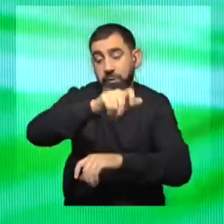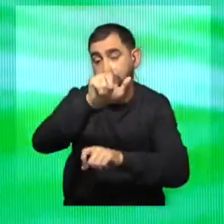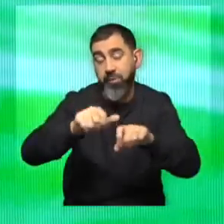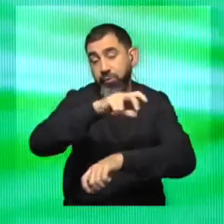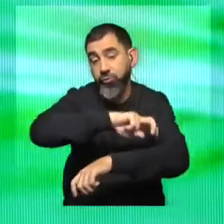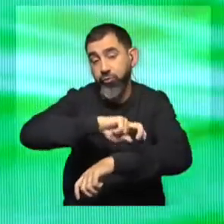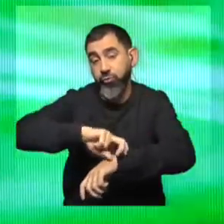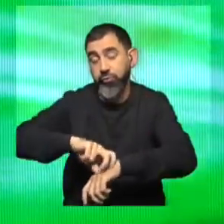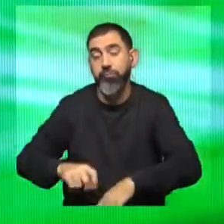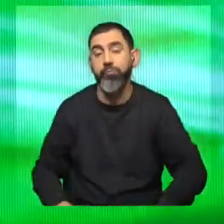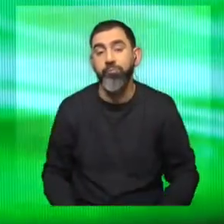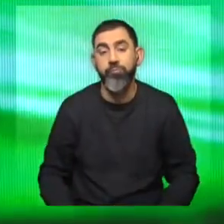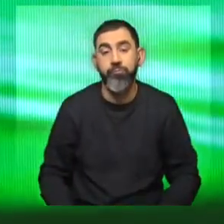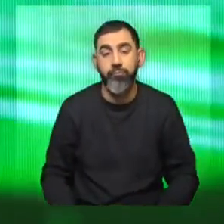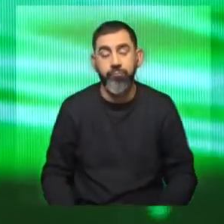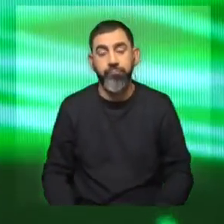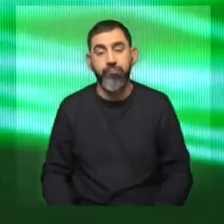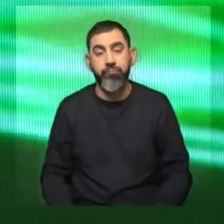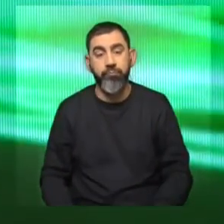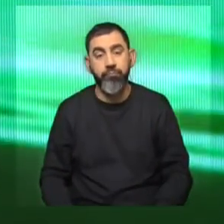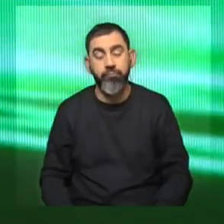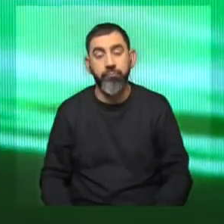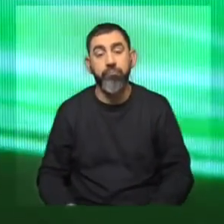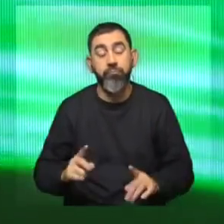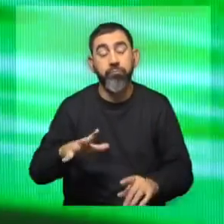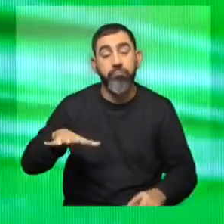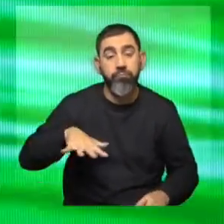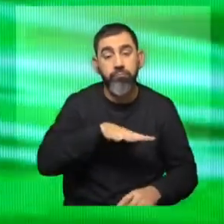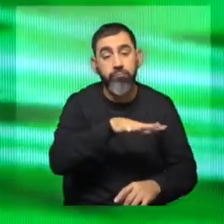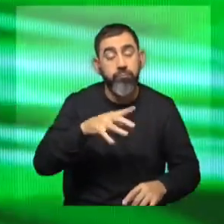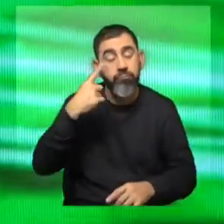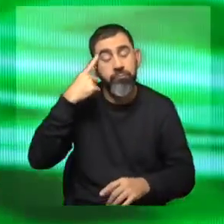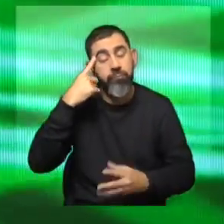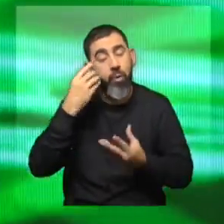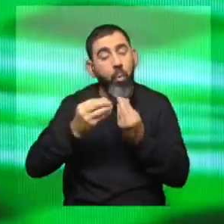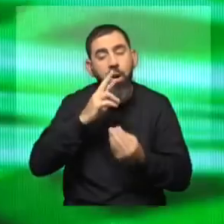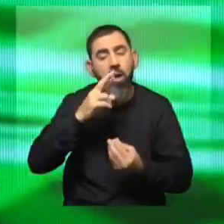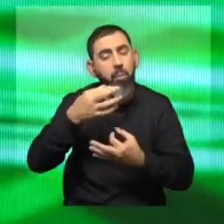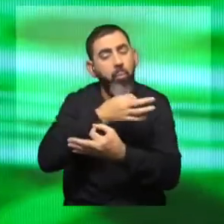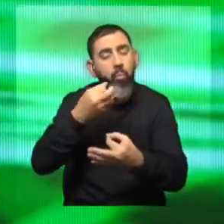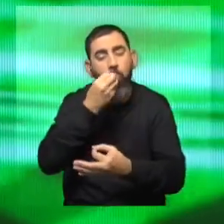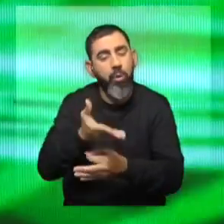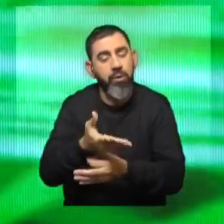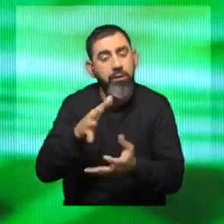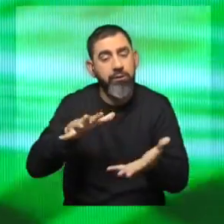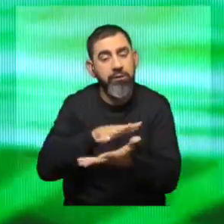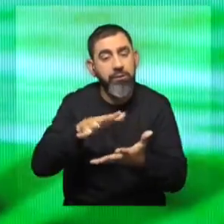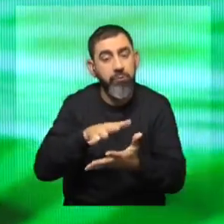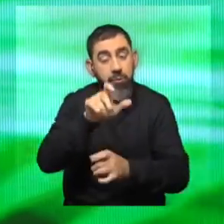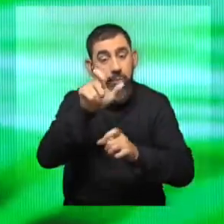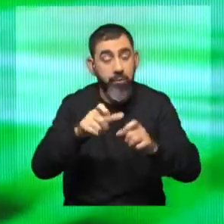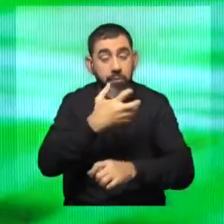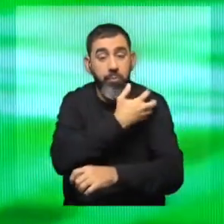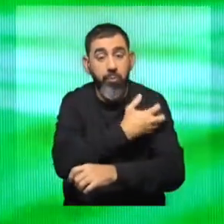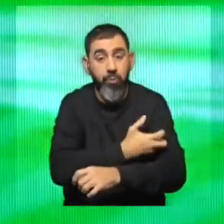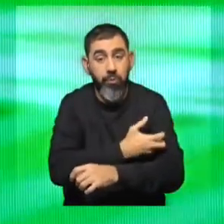las personas que están en la calle y bueno y ahí está como sociedad también hay que hay que pensar un poco cuál es la respuesta a la situación digamos de